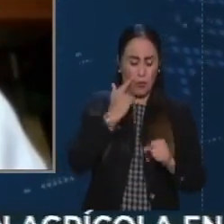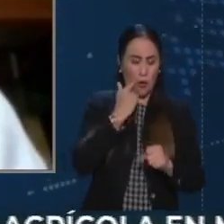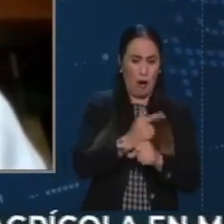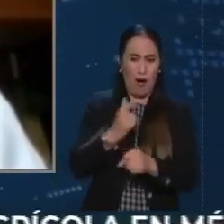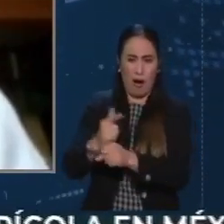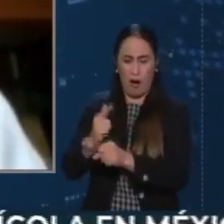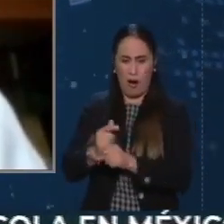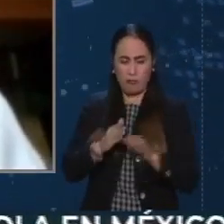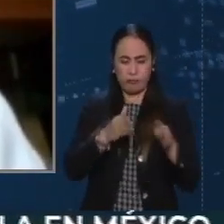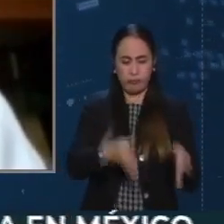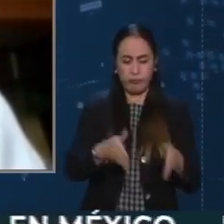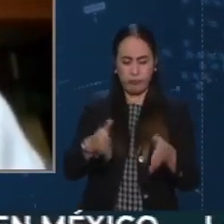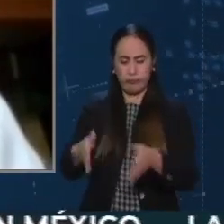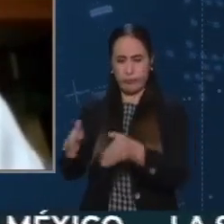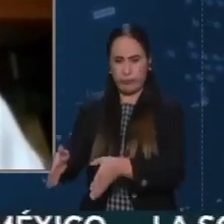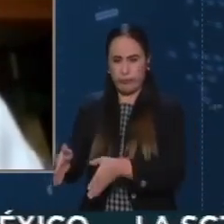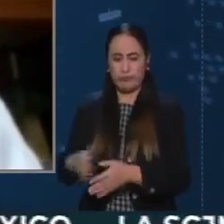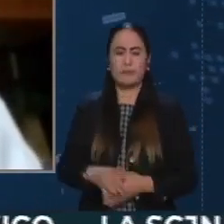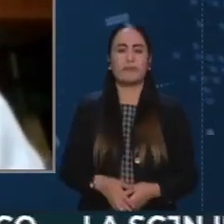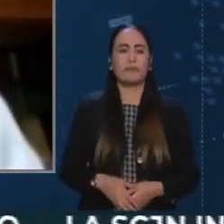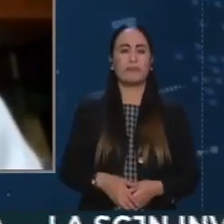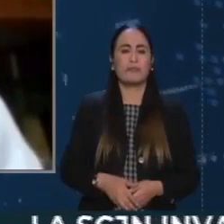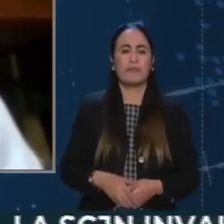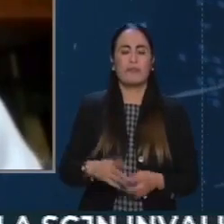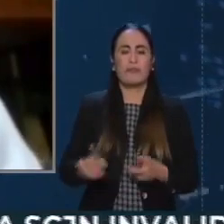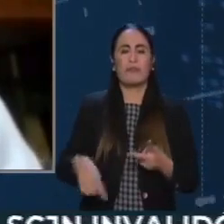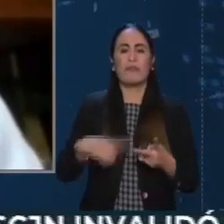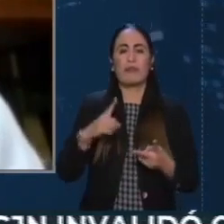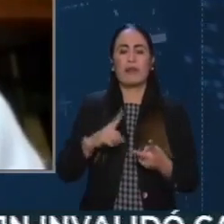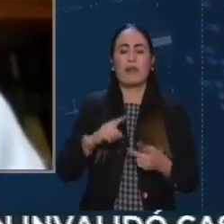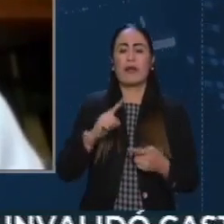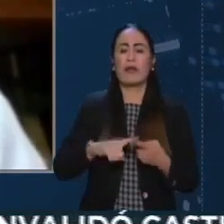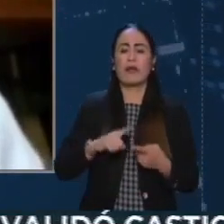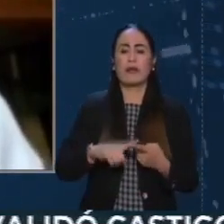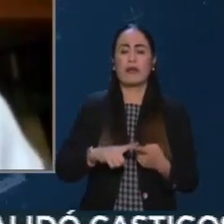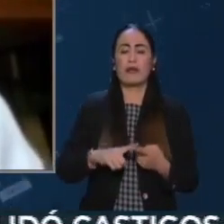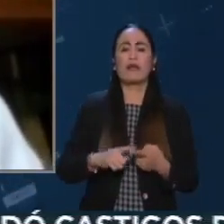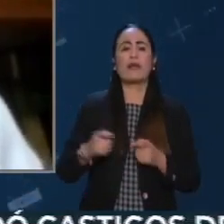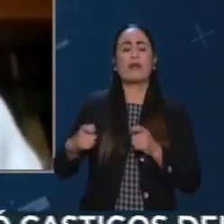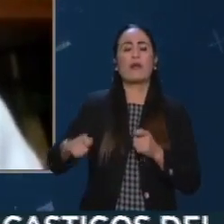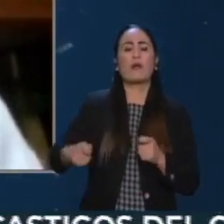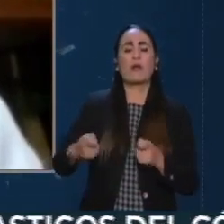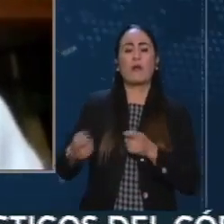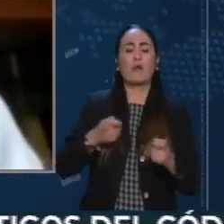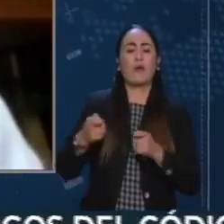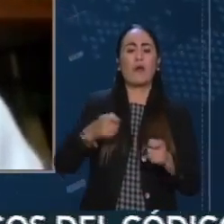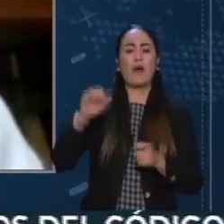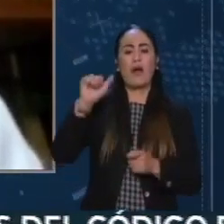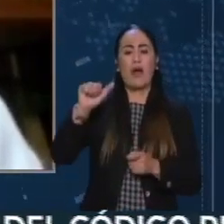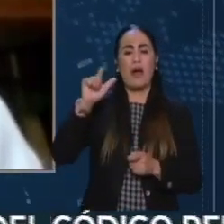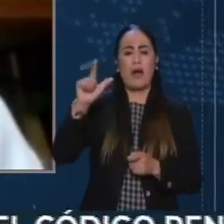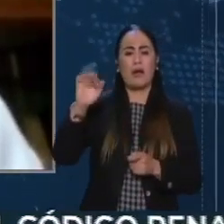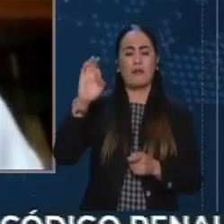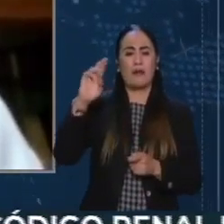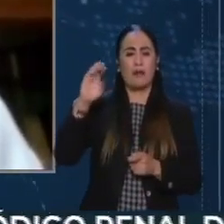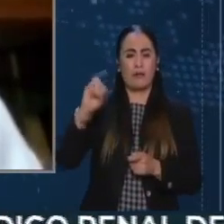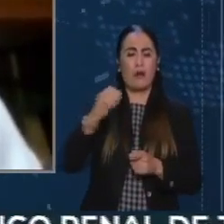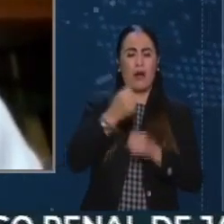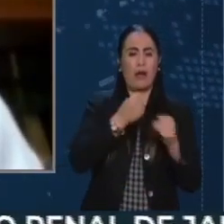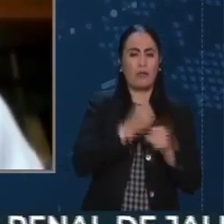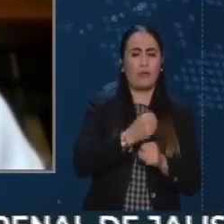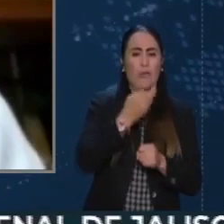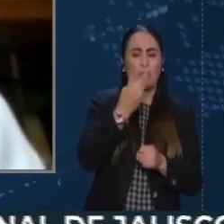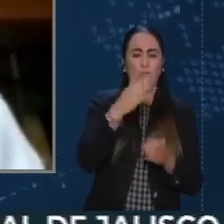Y tomen ustedes este dato: Tlajomulco de Zúñiga fue gobernado por Enrique Alfaro del 2010 al